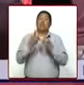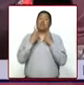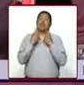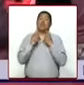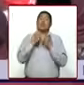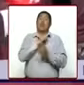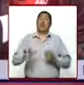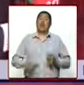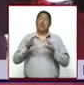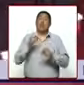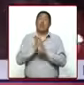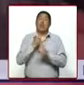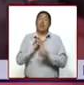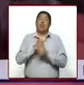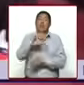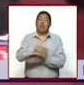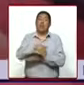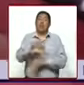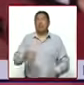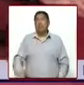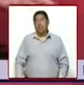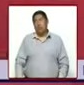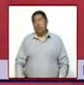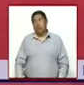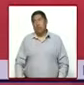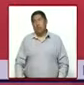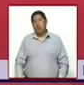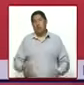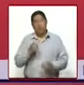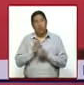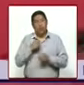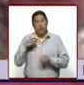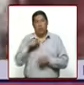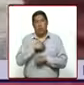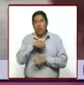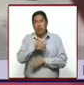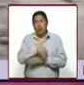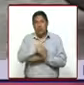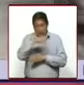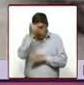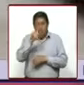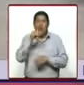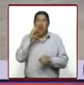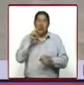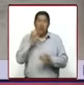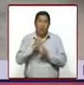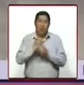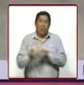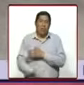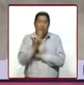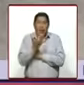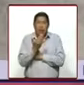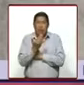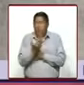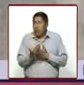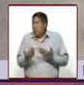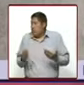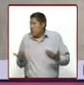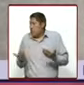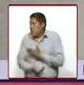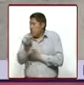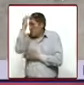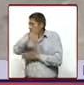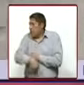alcalde, ¿por qué no trabajan en la noche? Trabajamos en la noche. Alcalde, ¿por qué no trabajan en el día? Entonces les